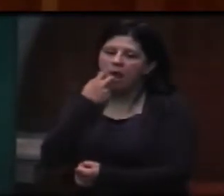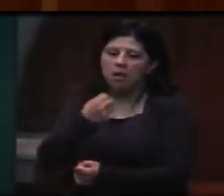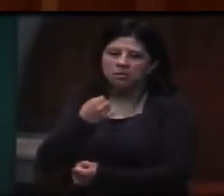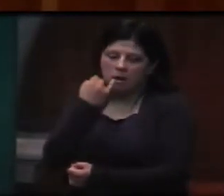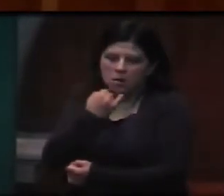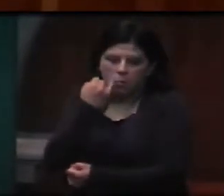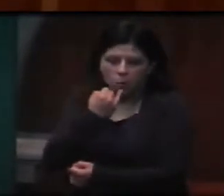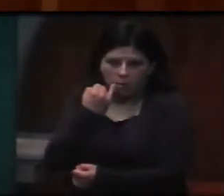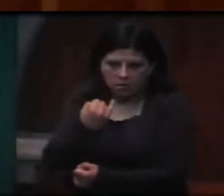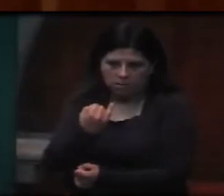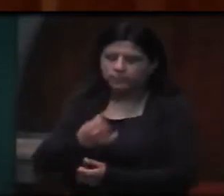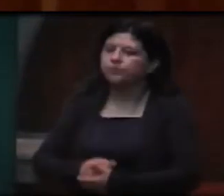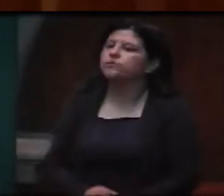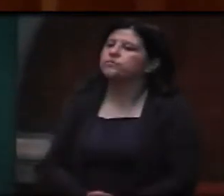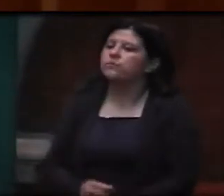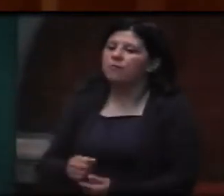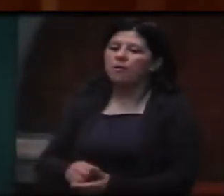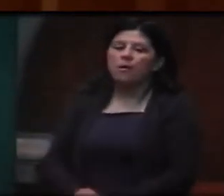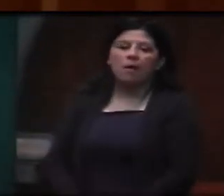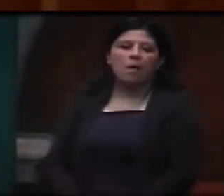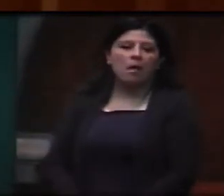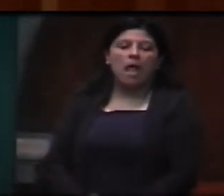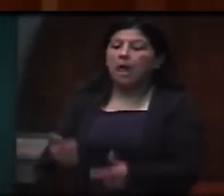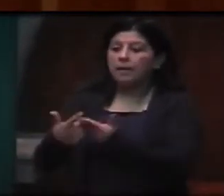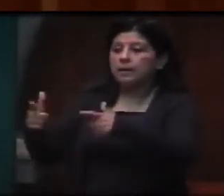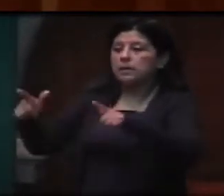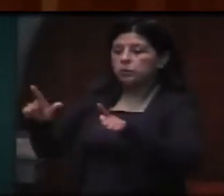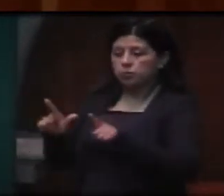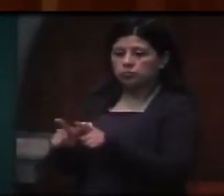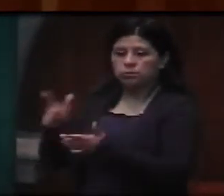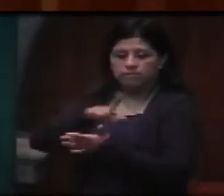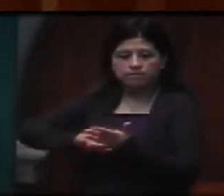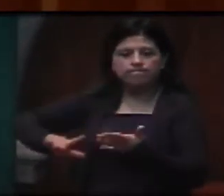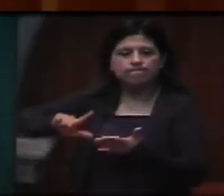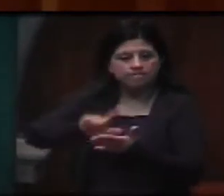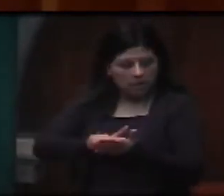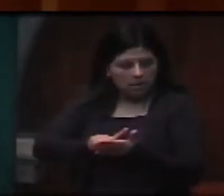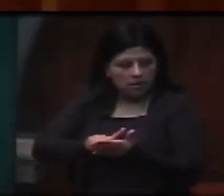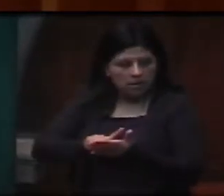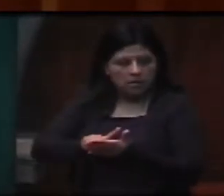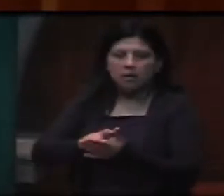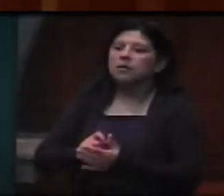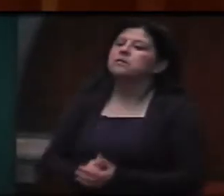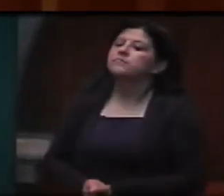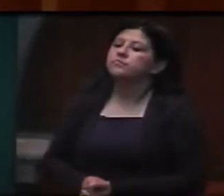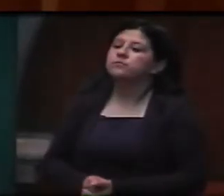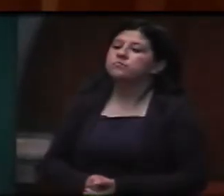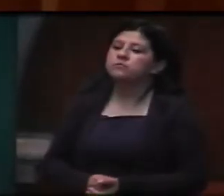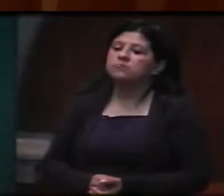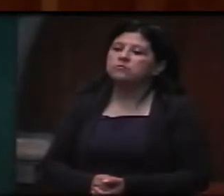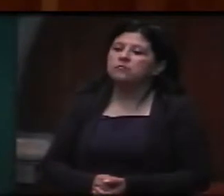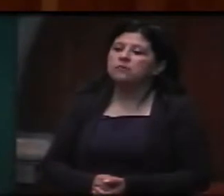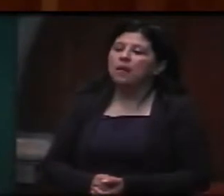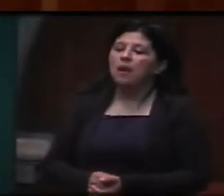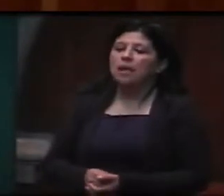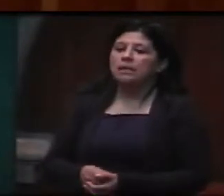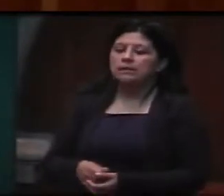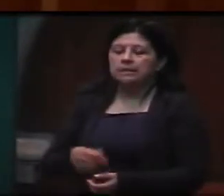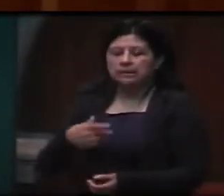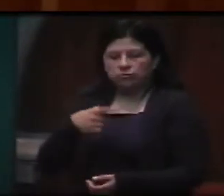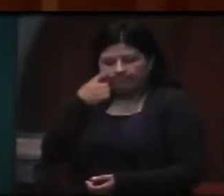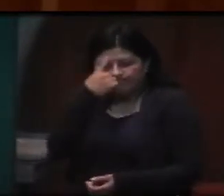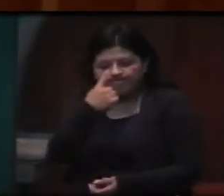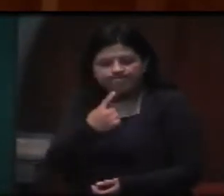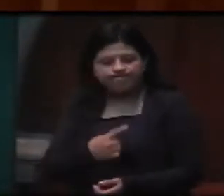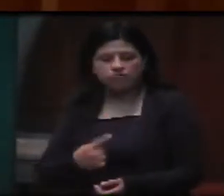anterior, en el Grupo Parlamentario del Partido del Trabajo tenemos la certeza de que